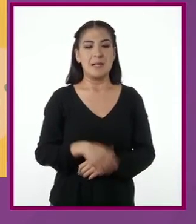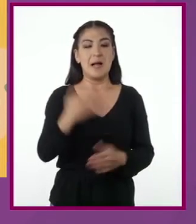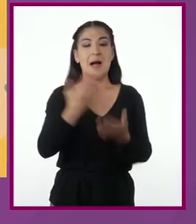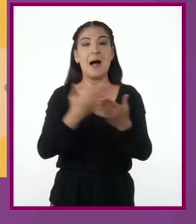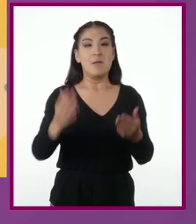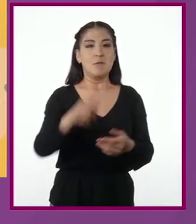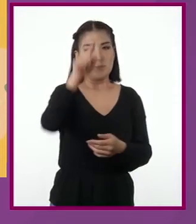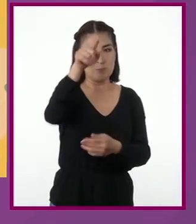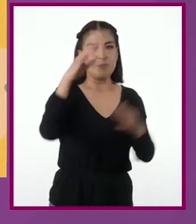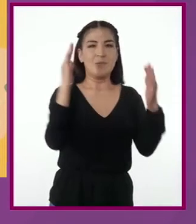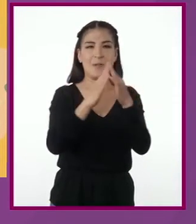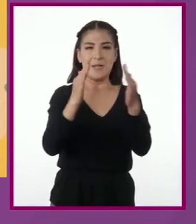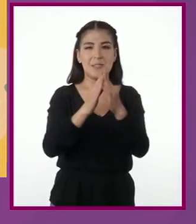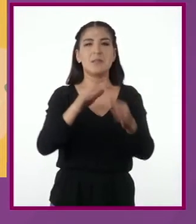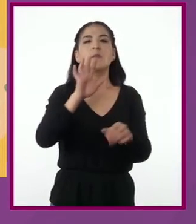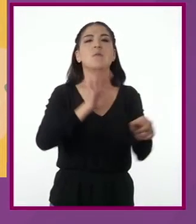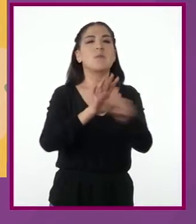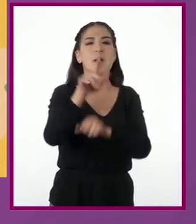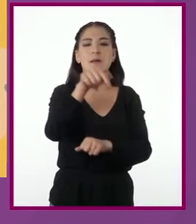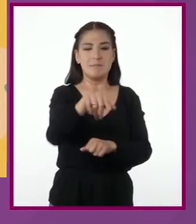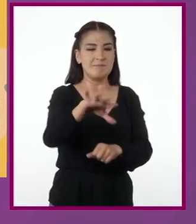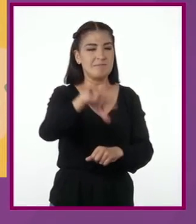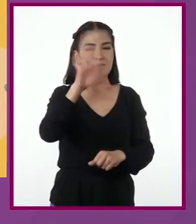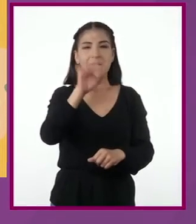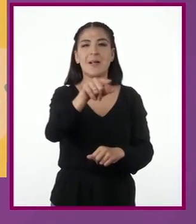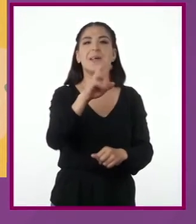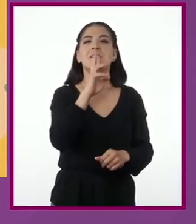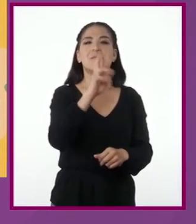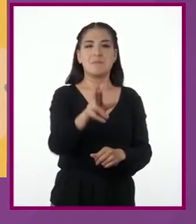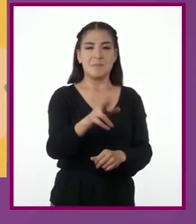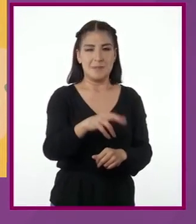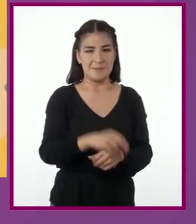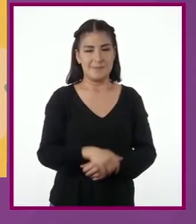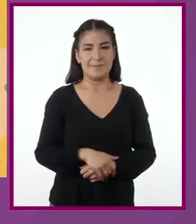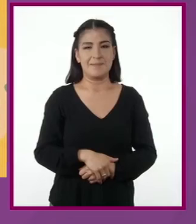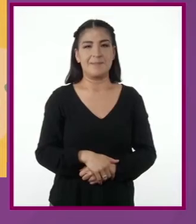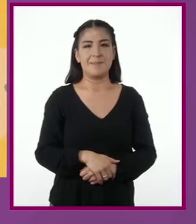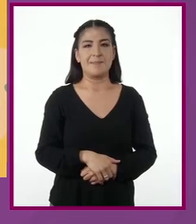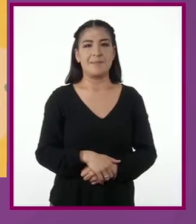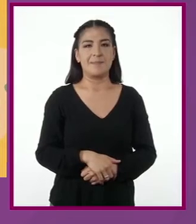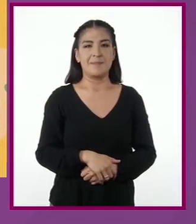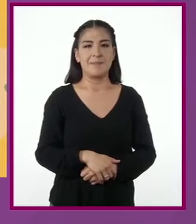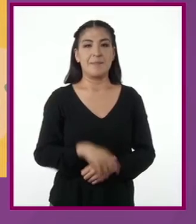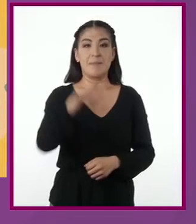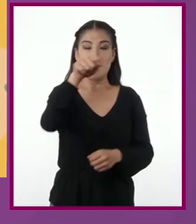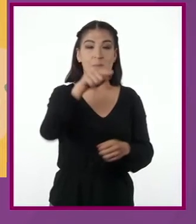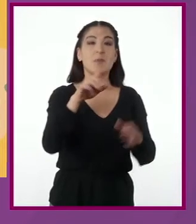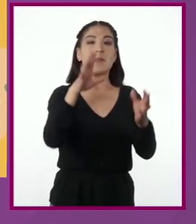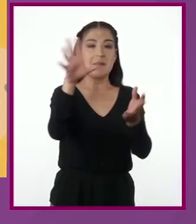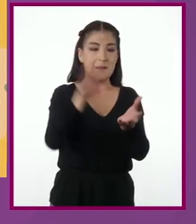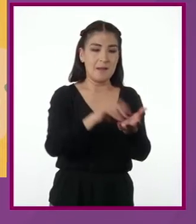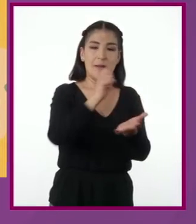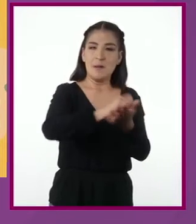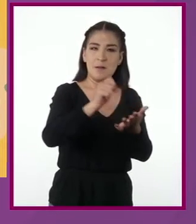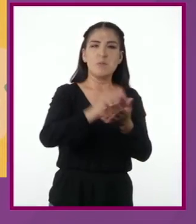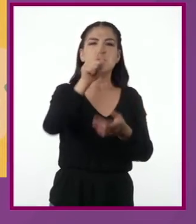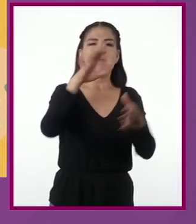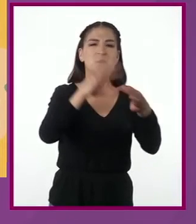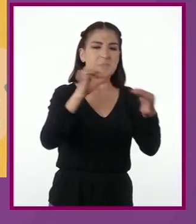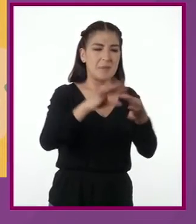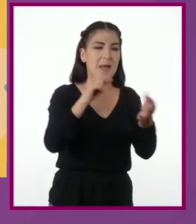desde casa, determinen el resultado correcto de la siguiente multiplicación y expliquen por qué es correcto.